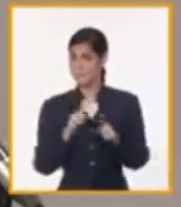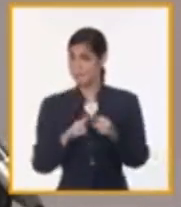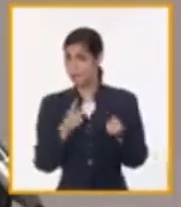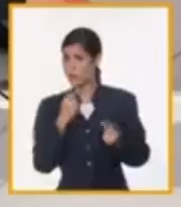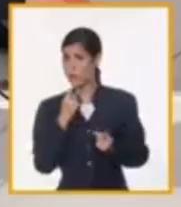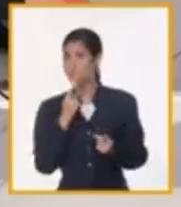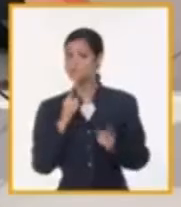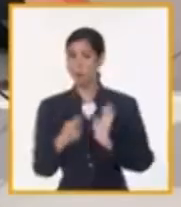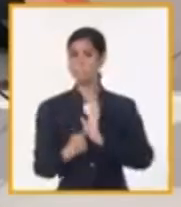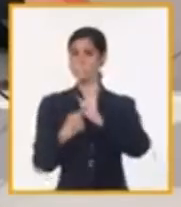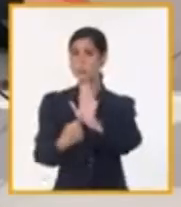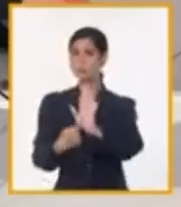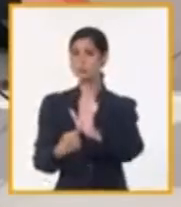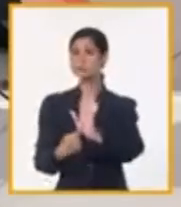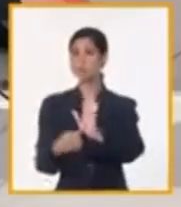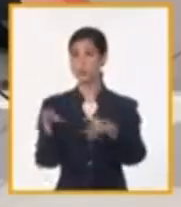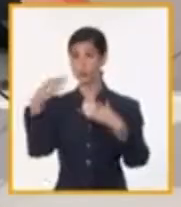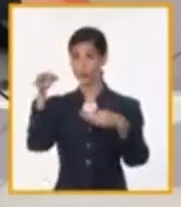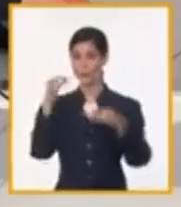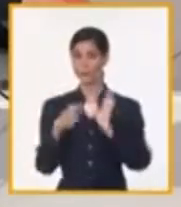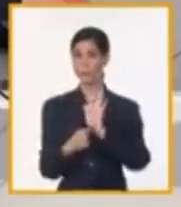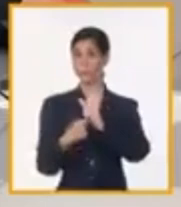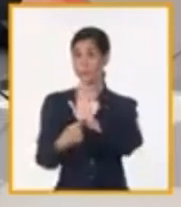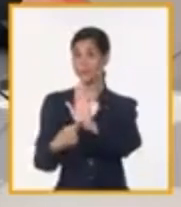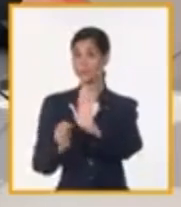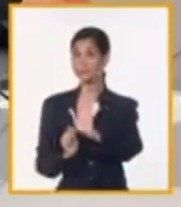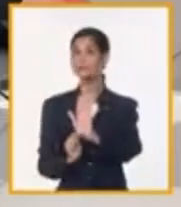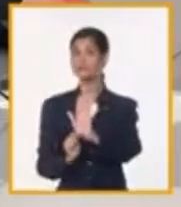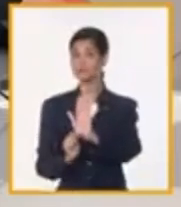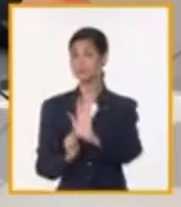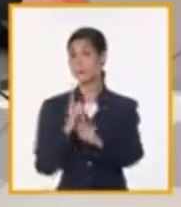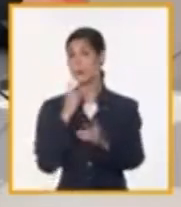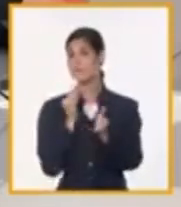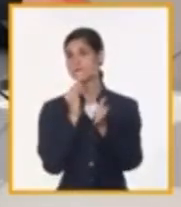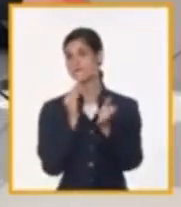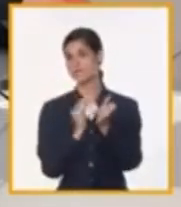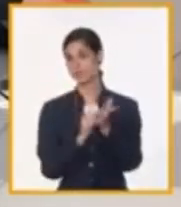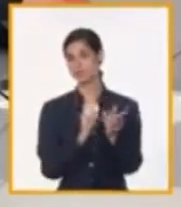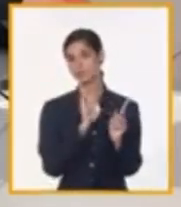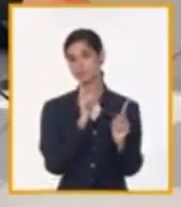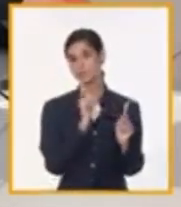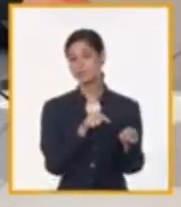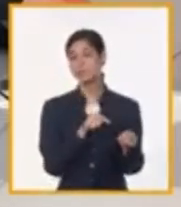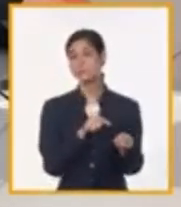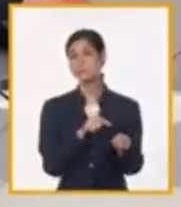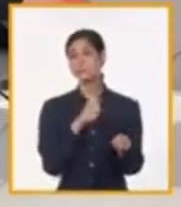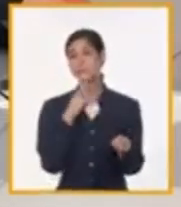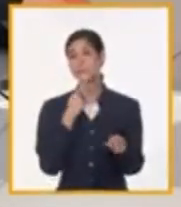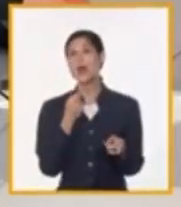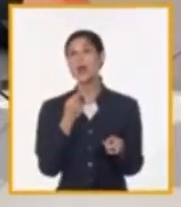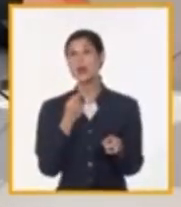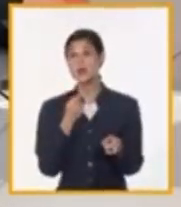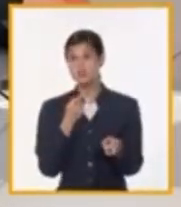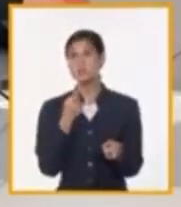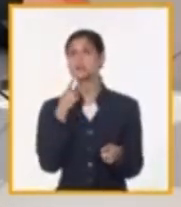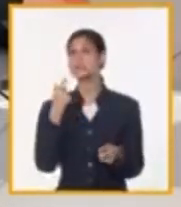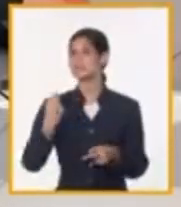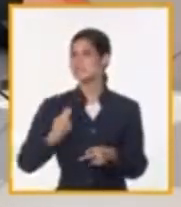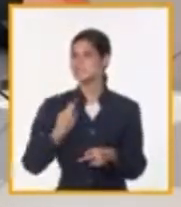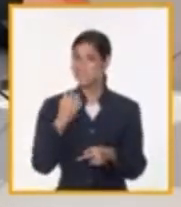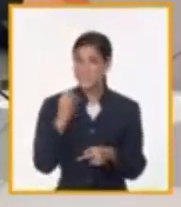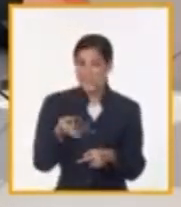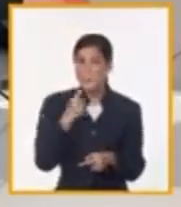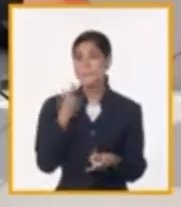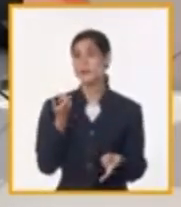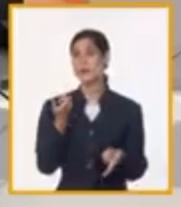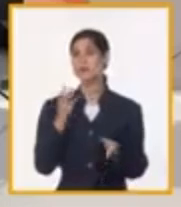para el momento sabiendo que venía pero hay que reconocerle la revolución bolivariana que siempre ha sido muy ágil desde el punto de vista comunicativo siempre ha tenido jugadas como estas Y